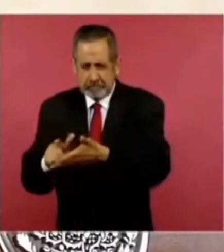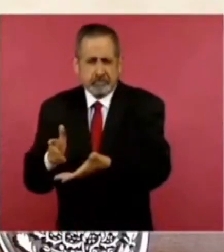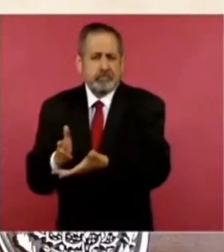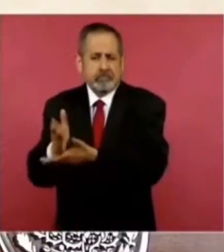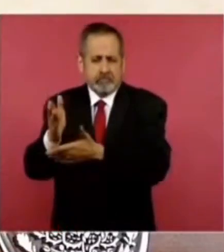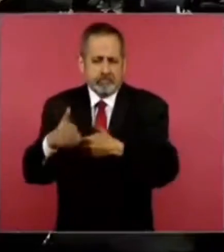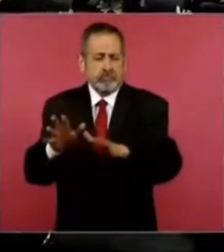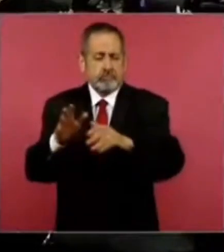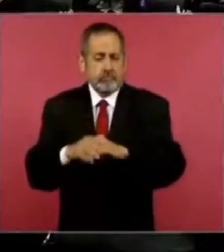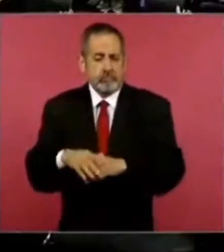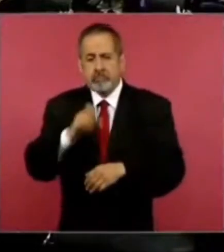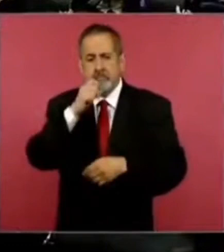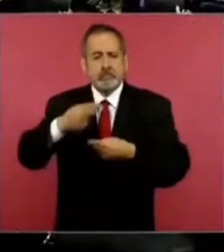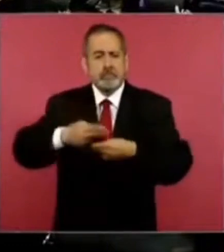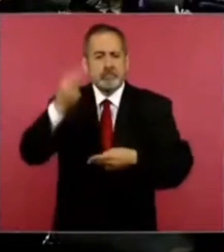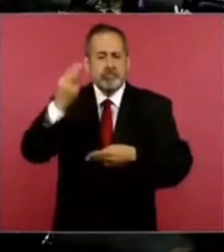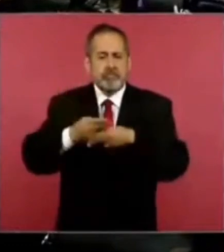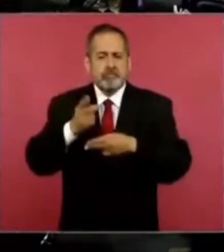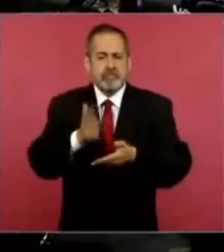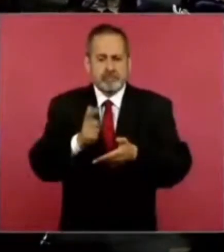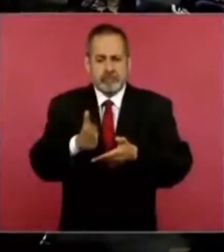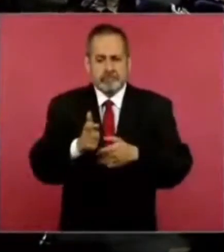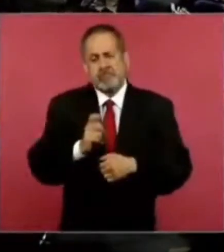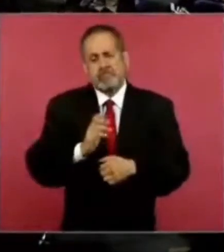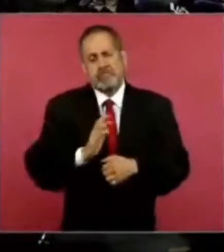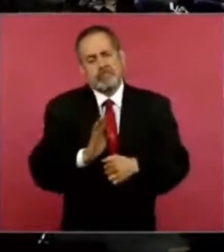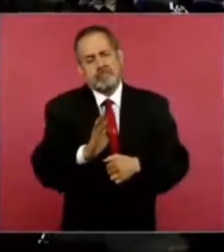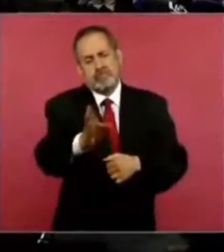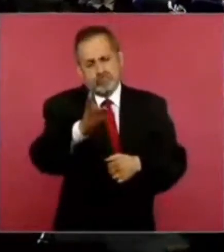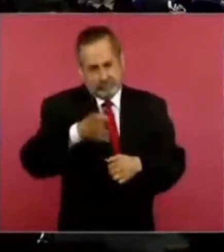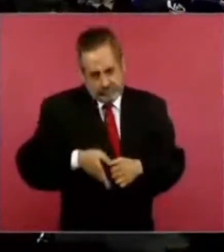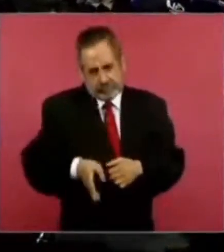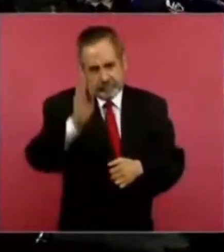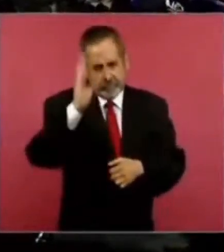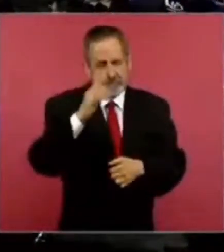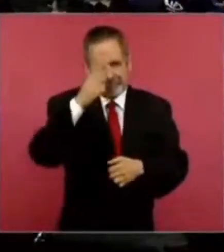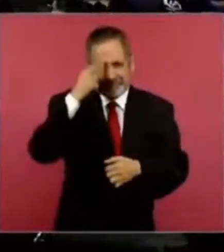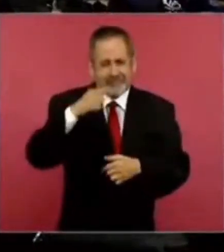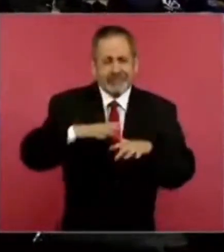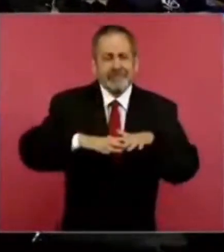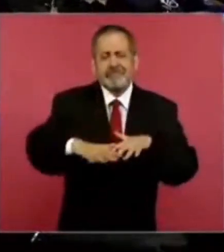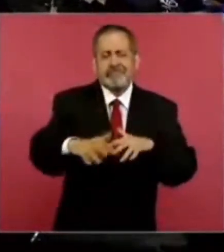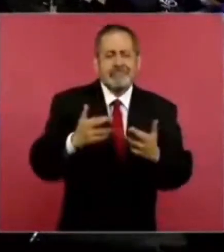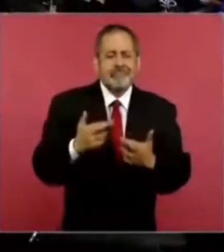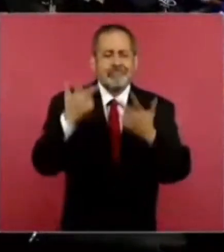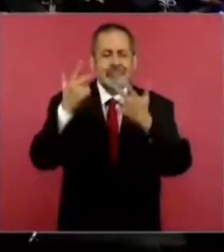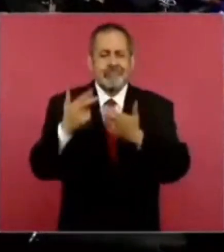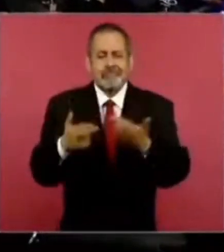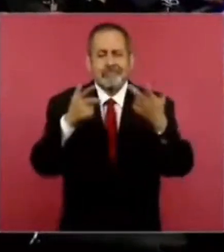la de cuota. Se rompieron las dos,